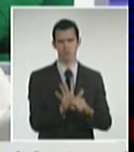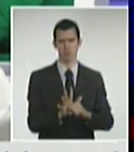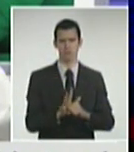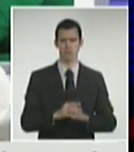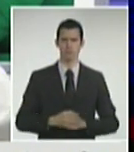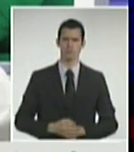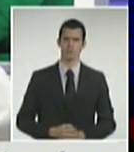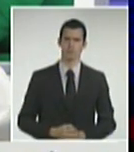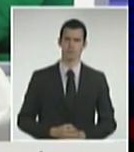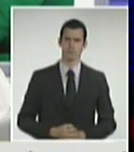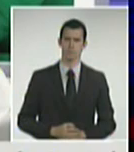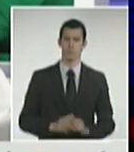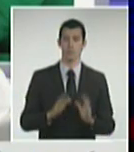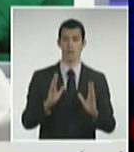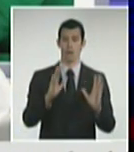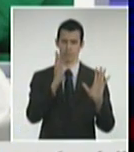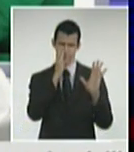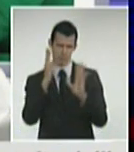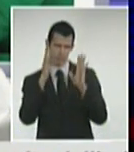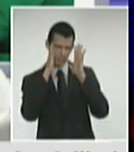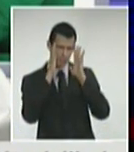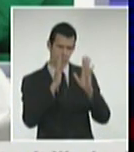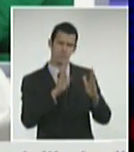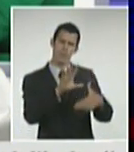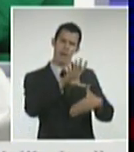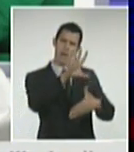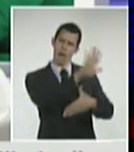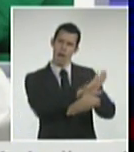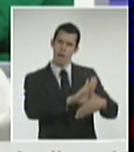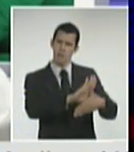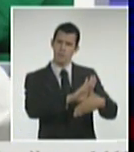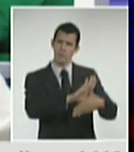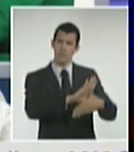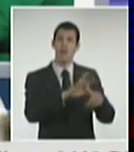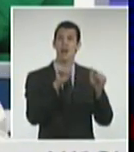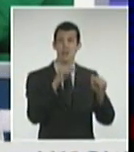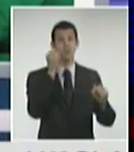Las Américas sigue siendo el epicentro de la pandemia. El